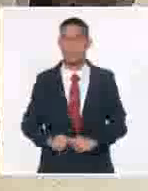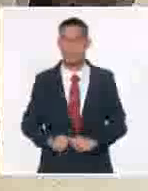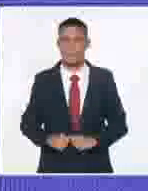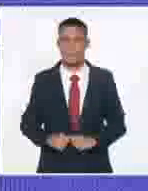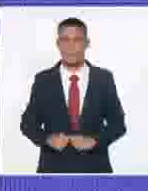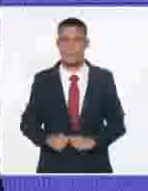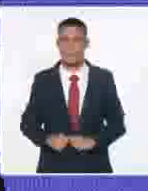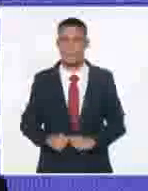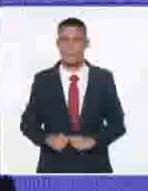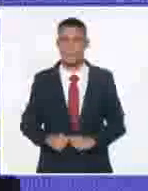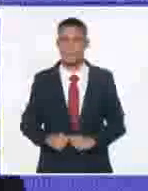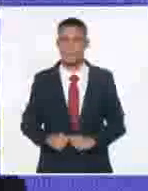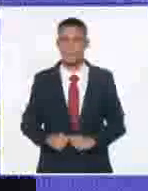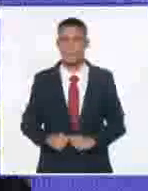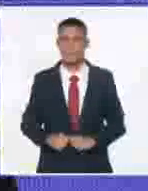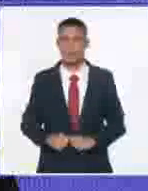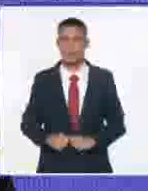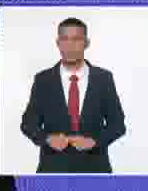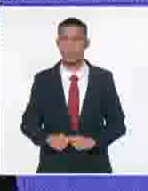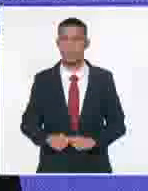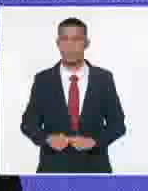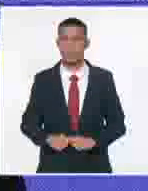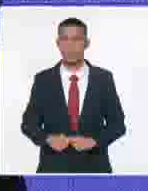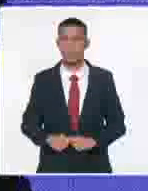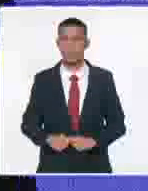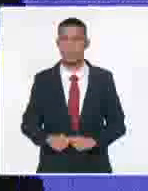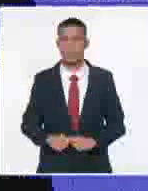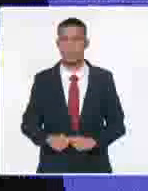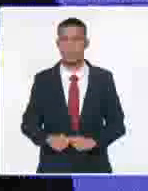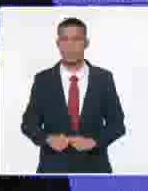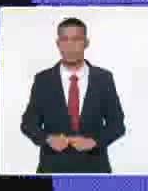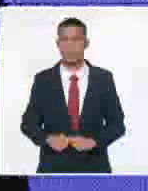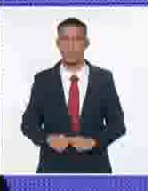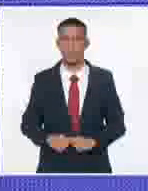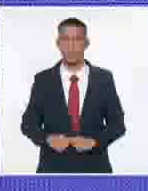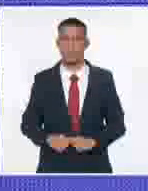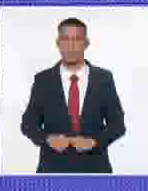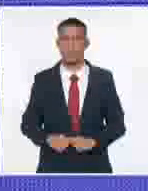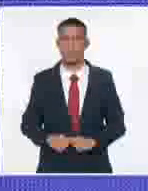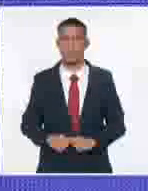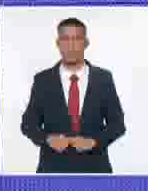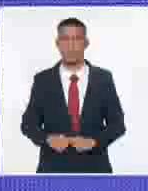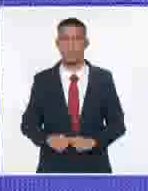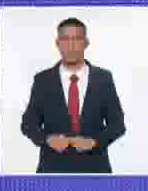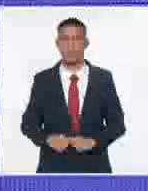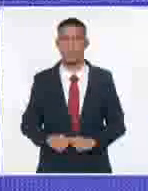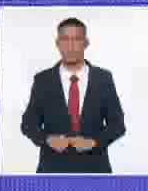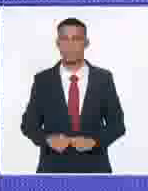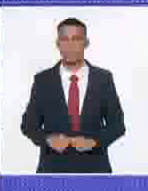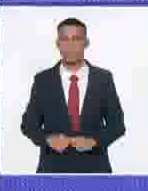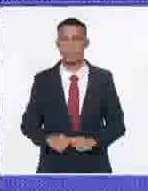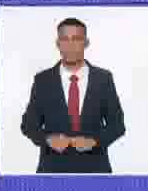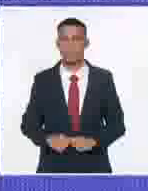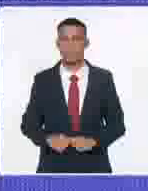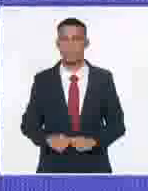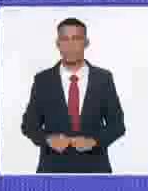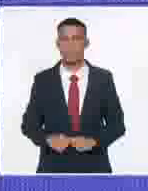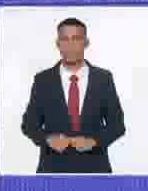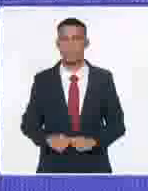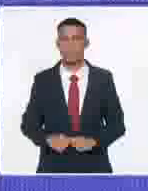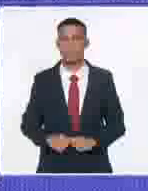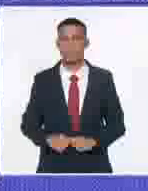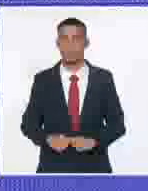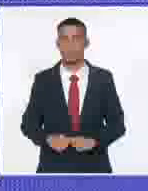Llama a reanudar de inmediato el 10º periodo extraordinario de sesiones